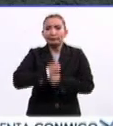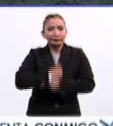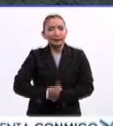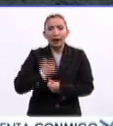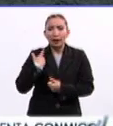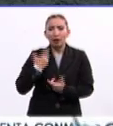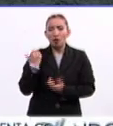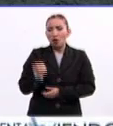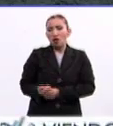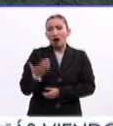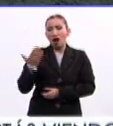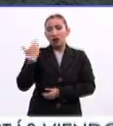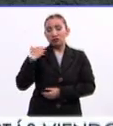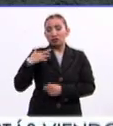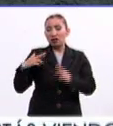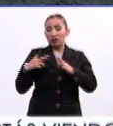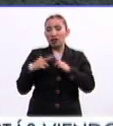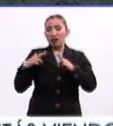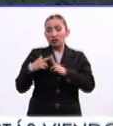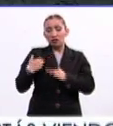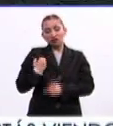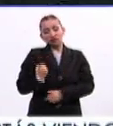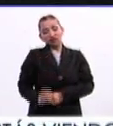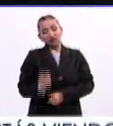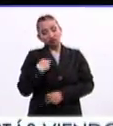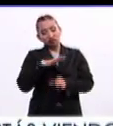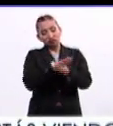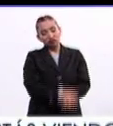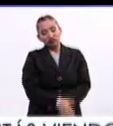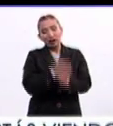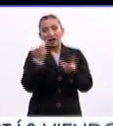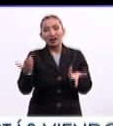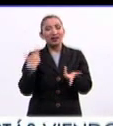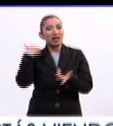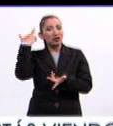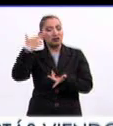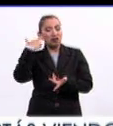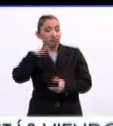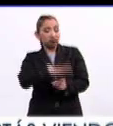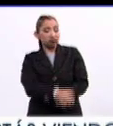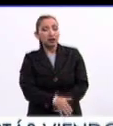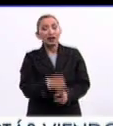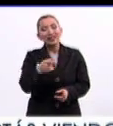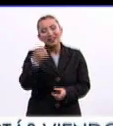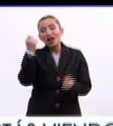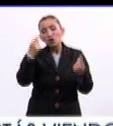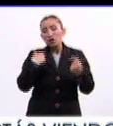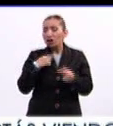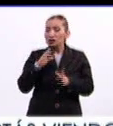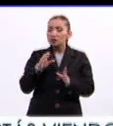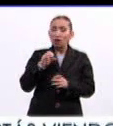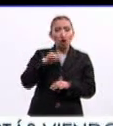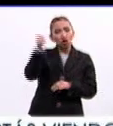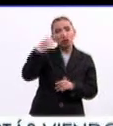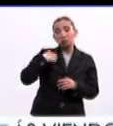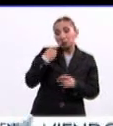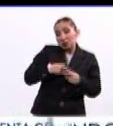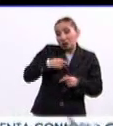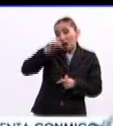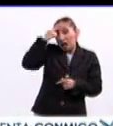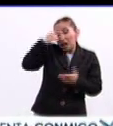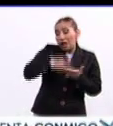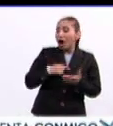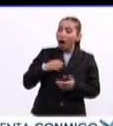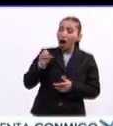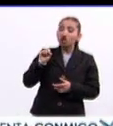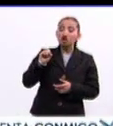poder eclesiástico, de la teocracia virreinal y demás, y hay gente que le parece que no, que Sor Juana efectivamente era una santa. Es el caso